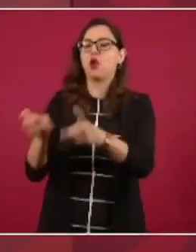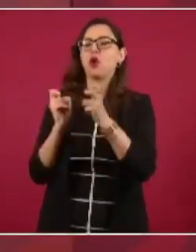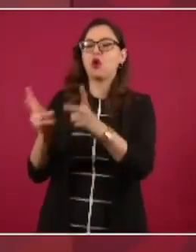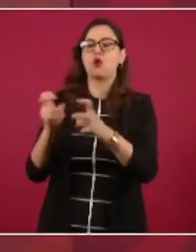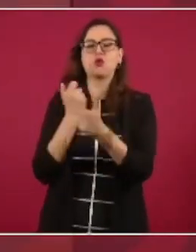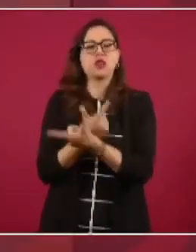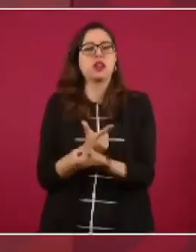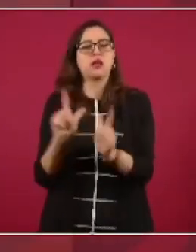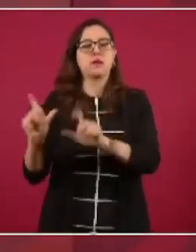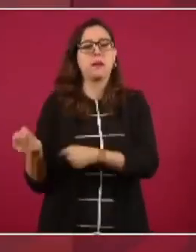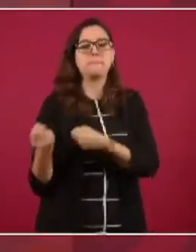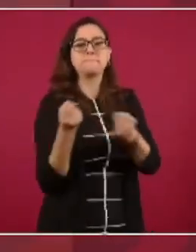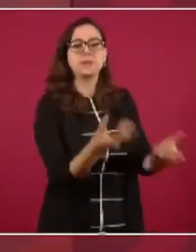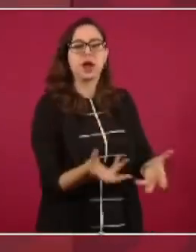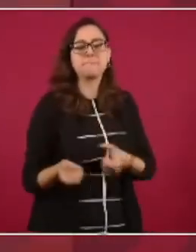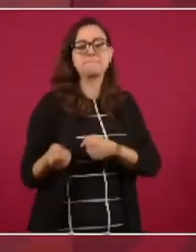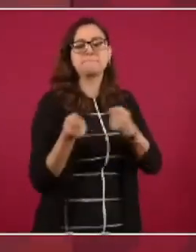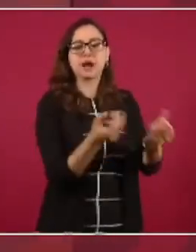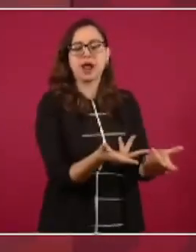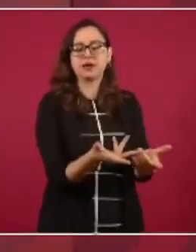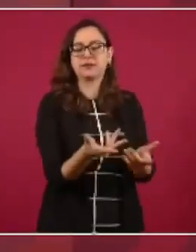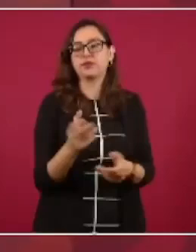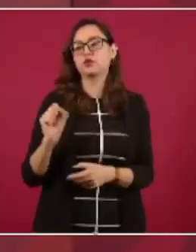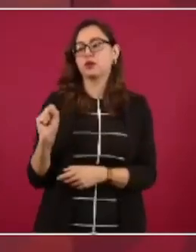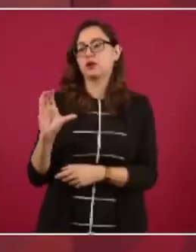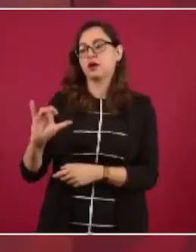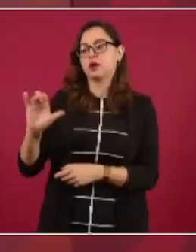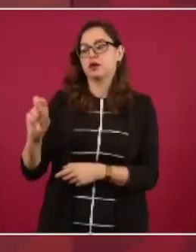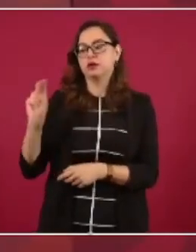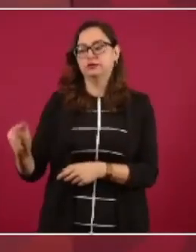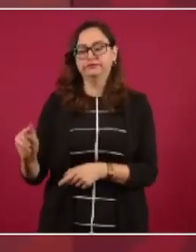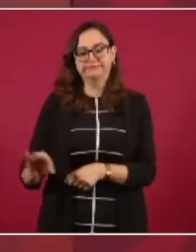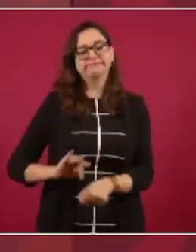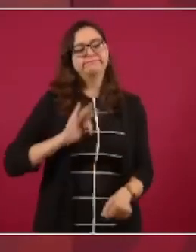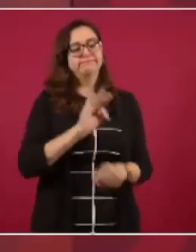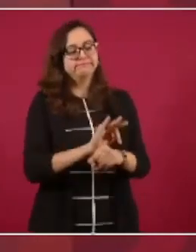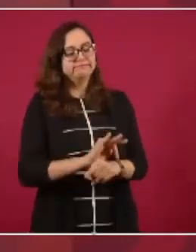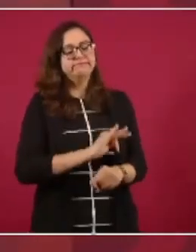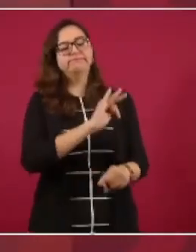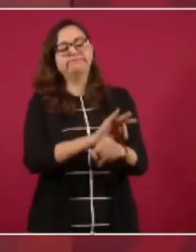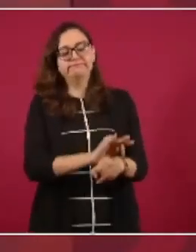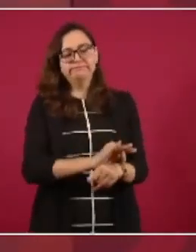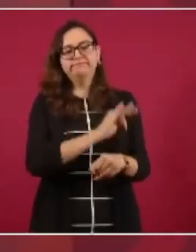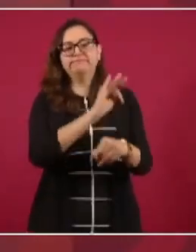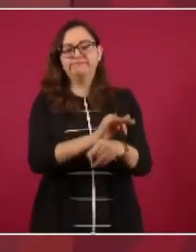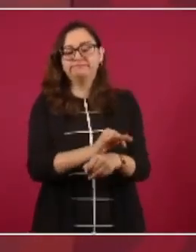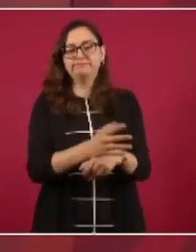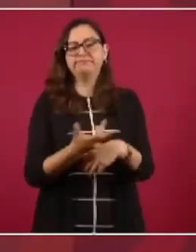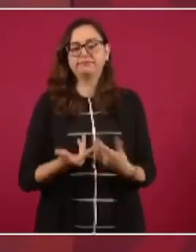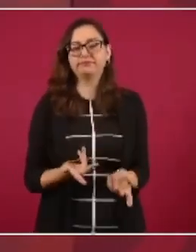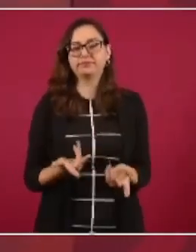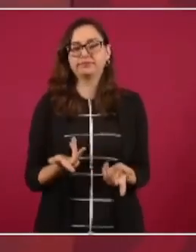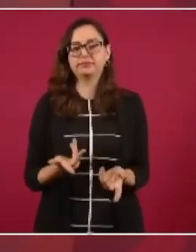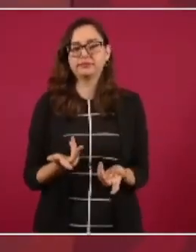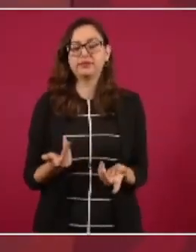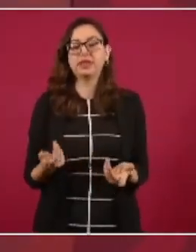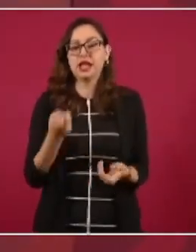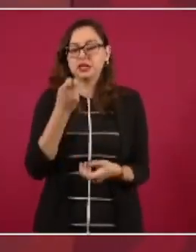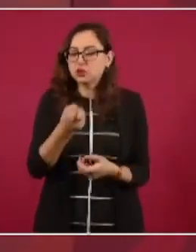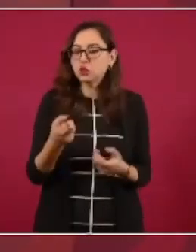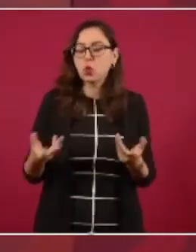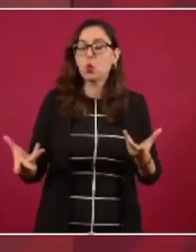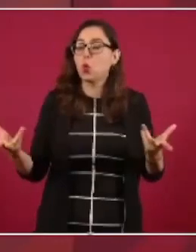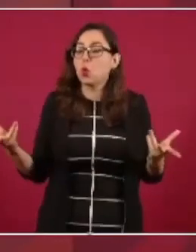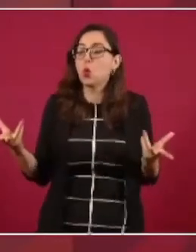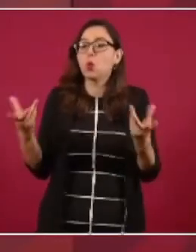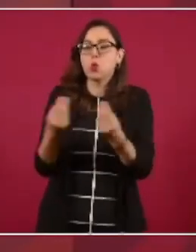que dar concesiones para obtener votos, para ir juntos,